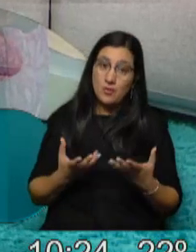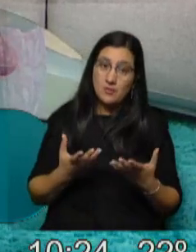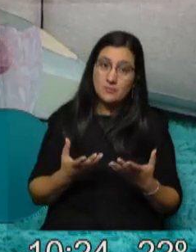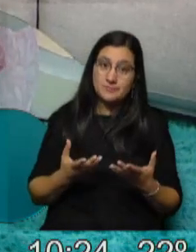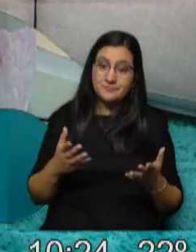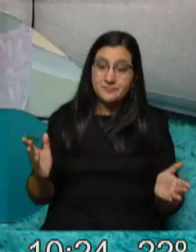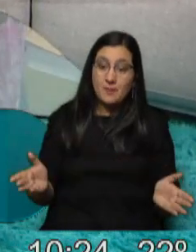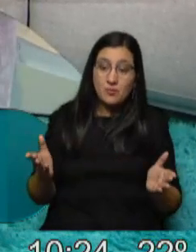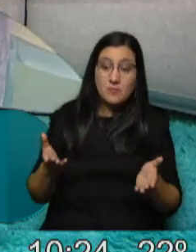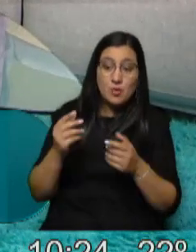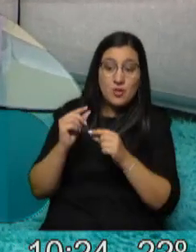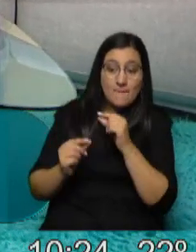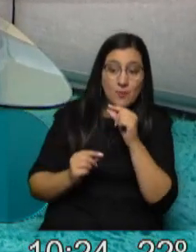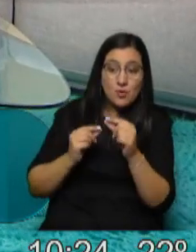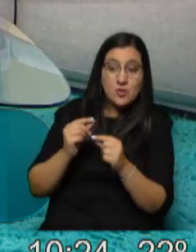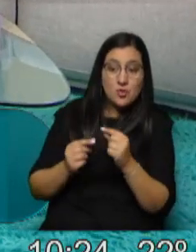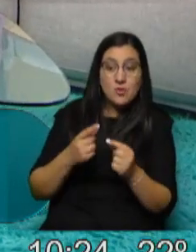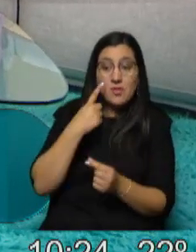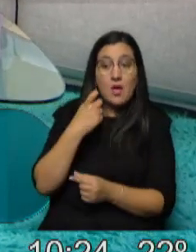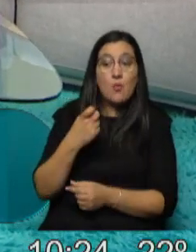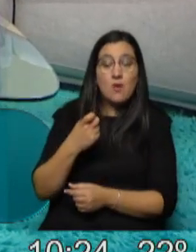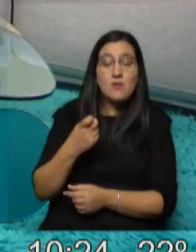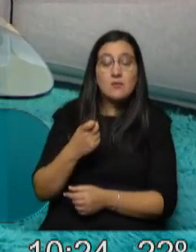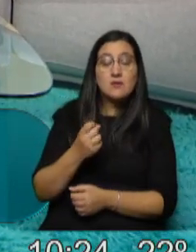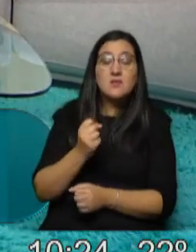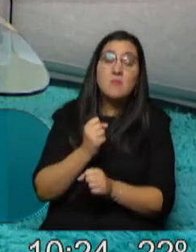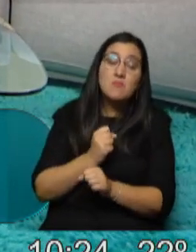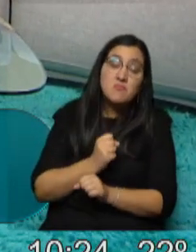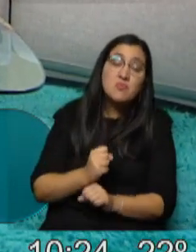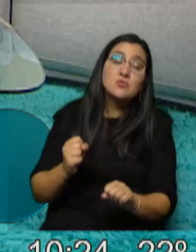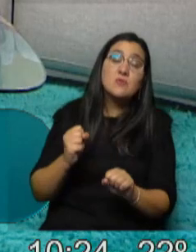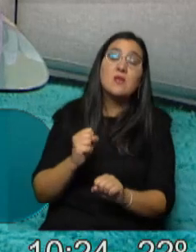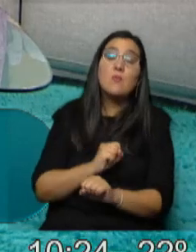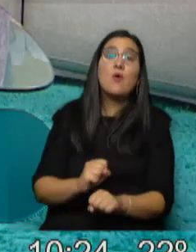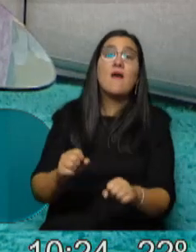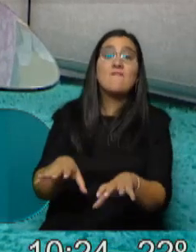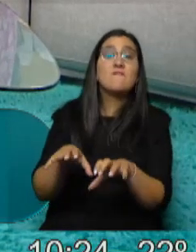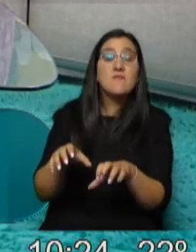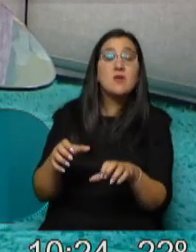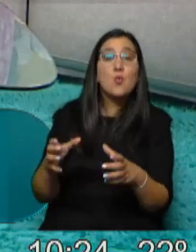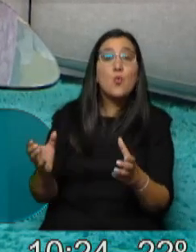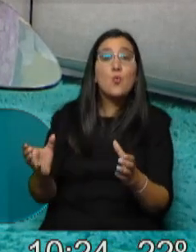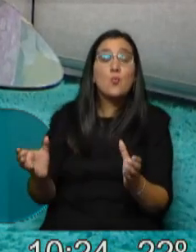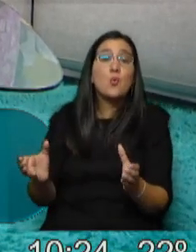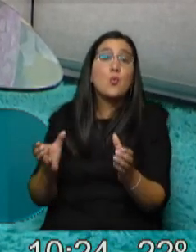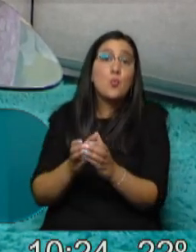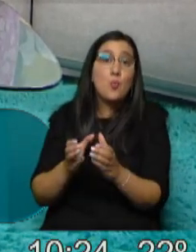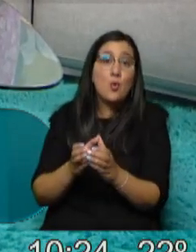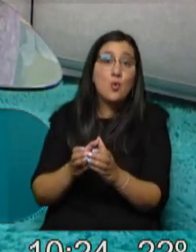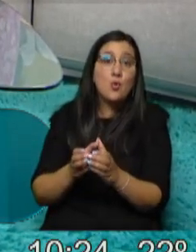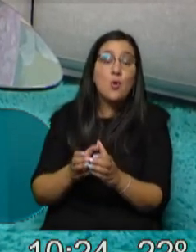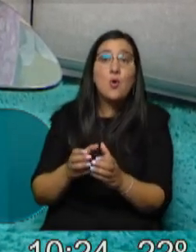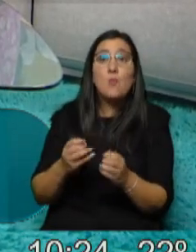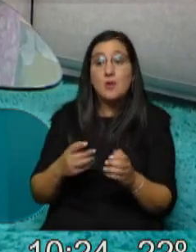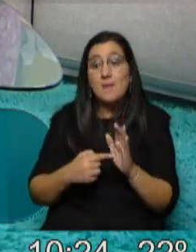dándole estímulos muy de a poco, uno puede saber si es plausible de que pueda vivir en grupo, porque le presento una hembra y está todo bien, viene la otra